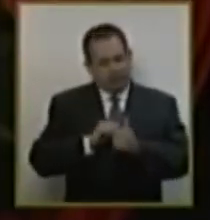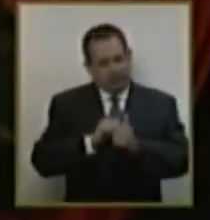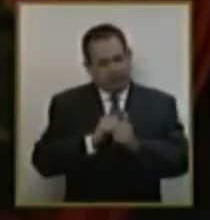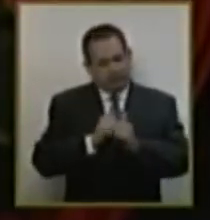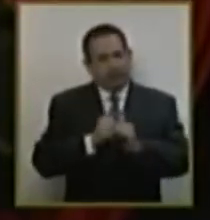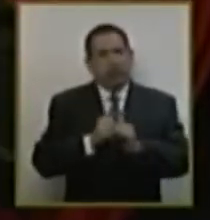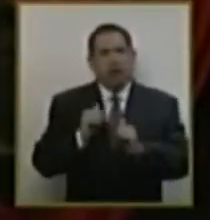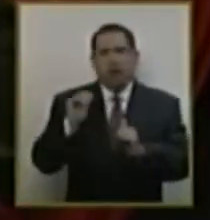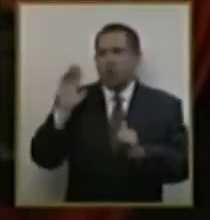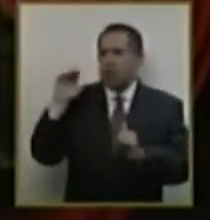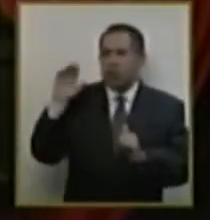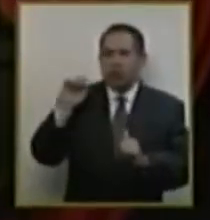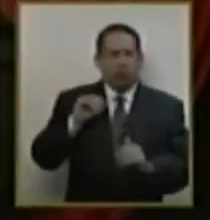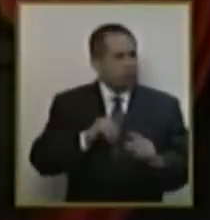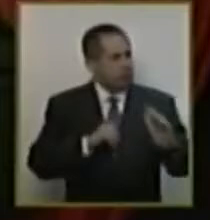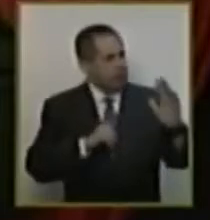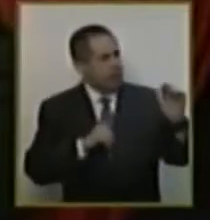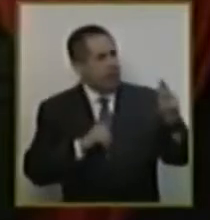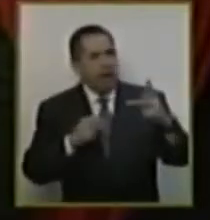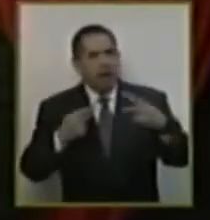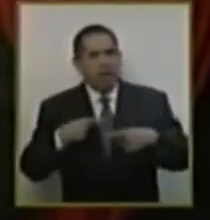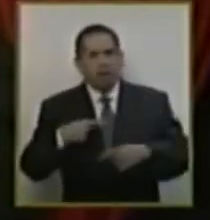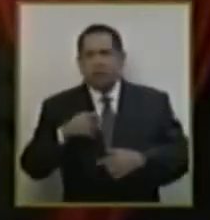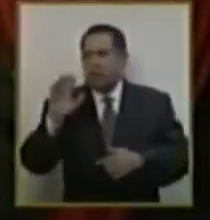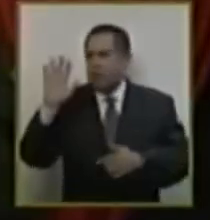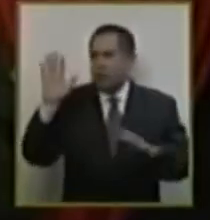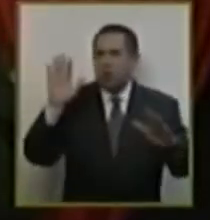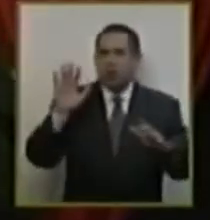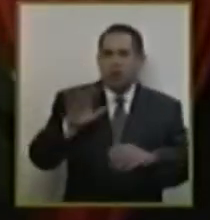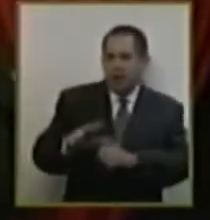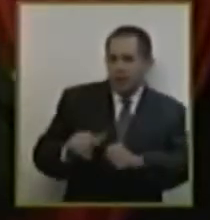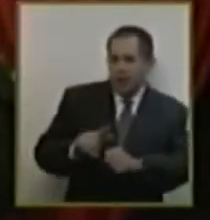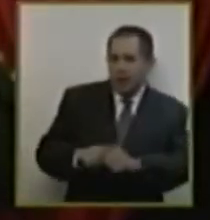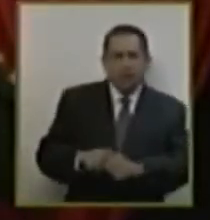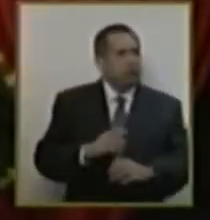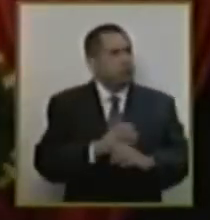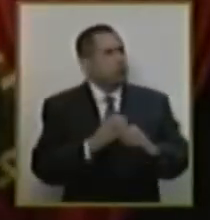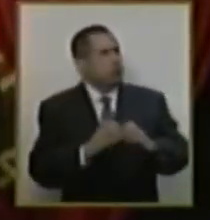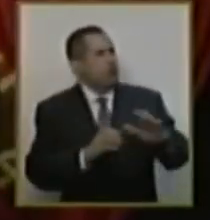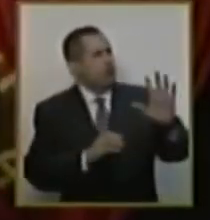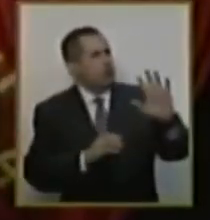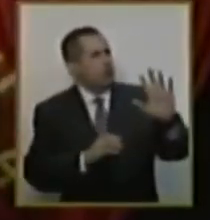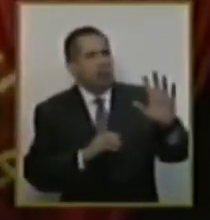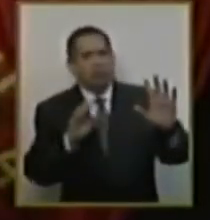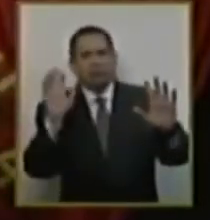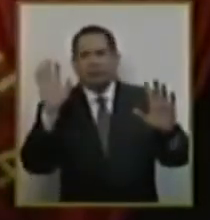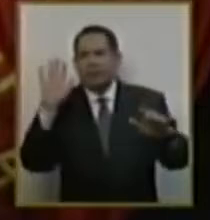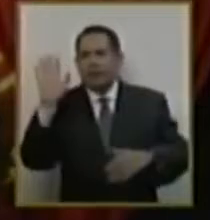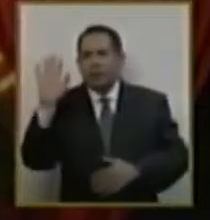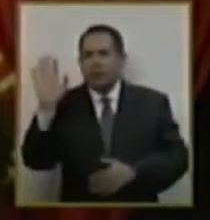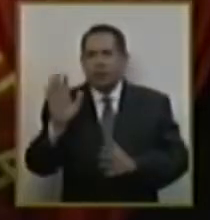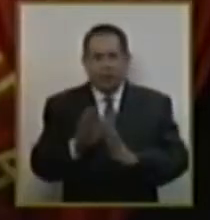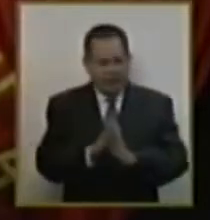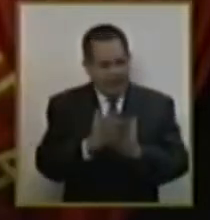adiós a las personas, a los animales, las cosas, los libros y los lugares